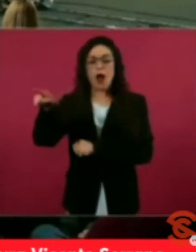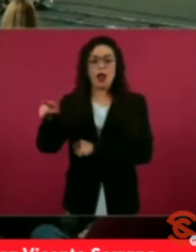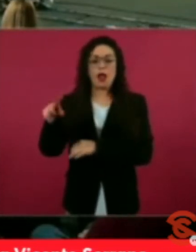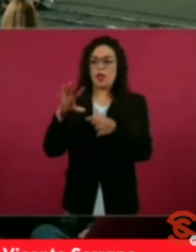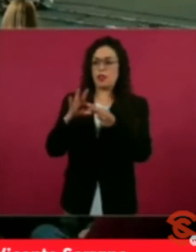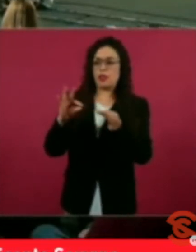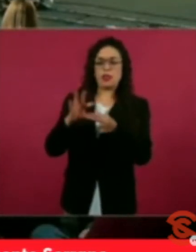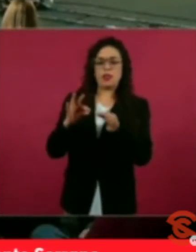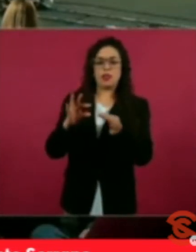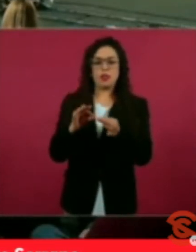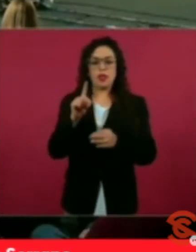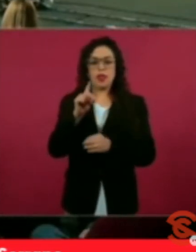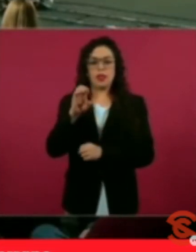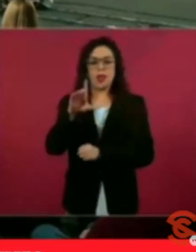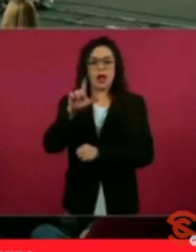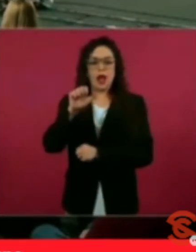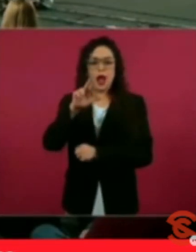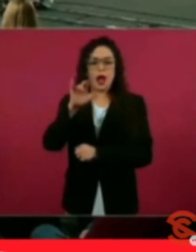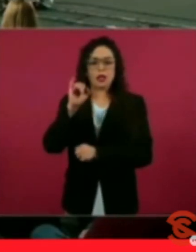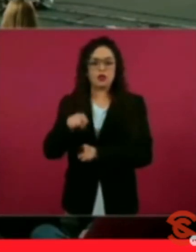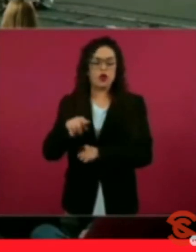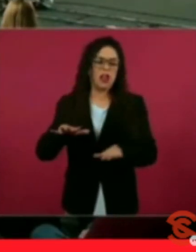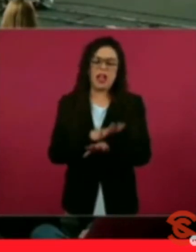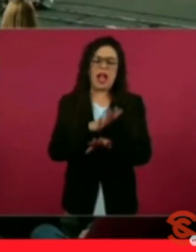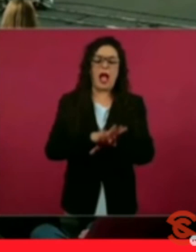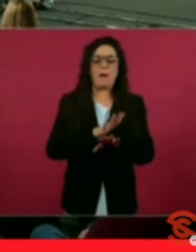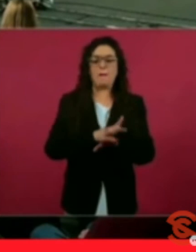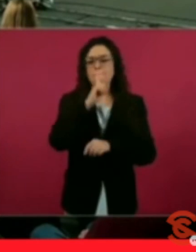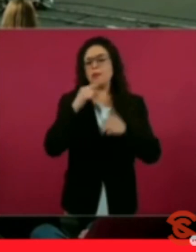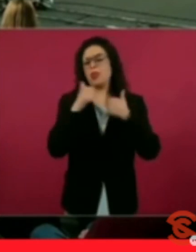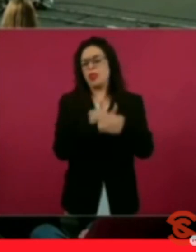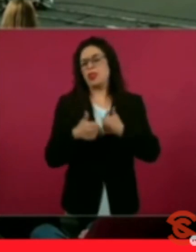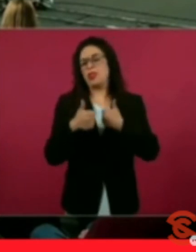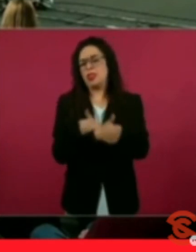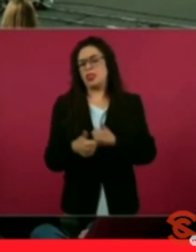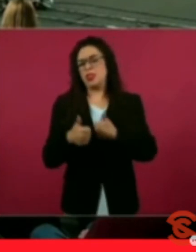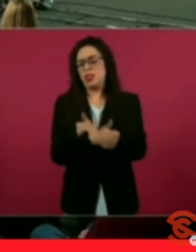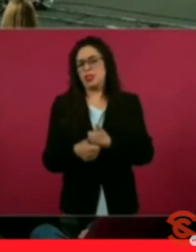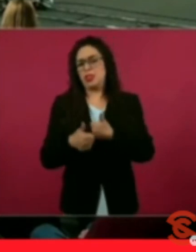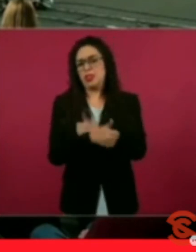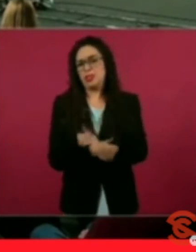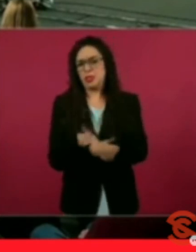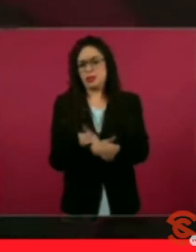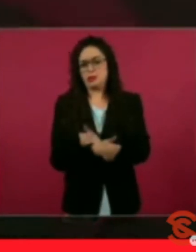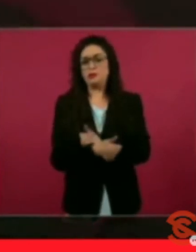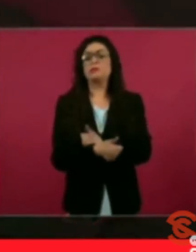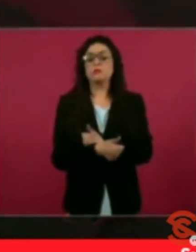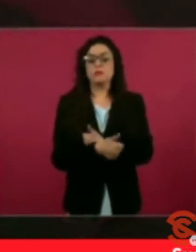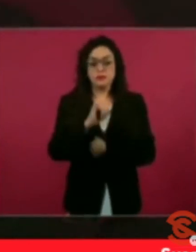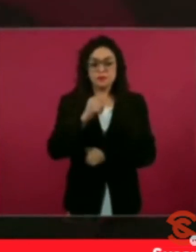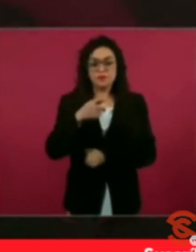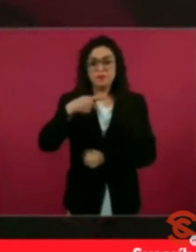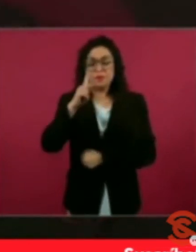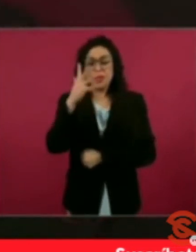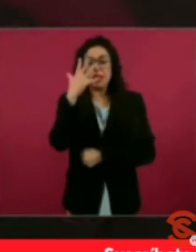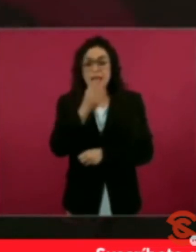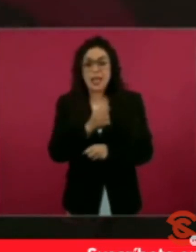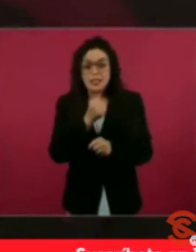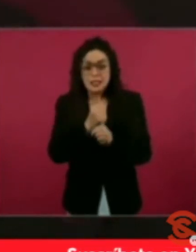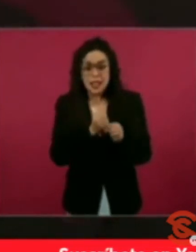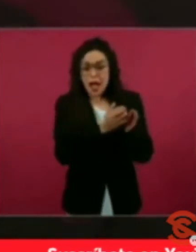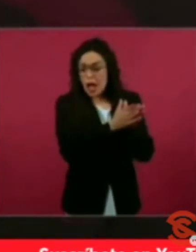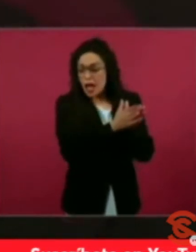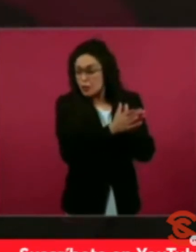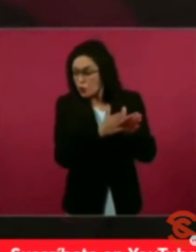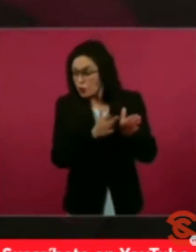Sí, pero los sobornos durante 10 años. No, pero el tema O es sea, de que los mantiene, o